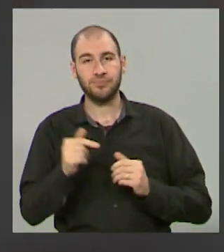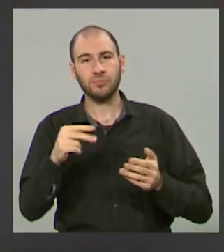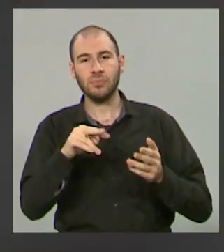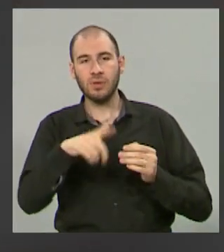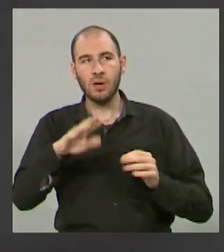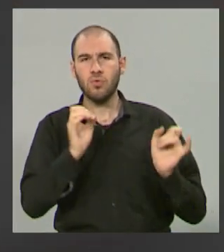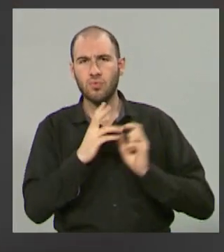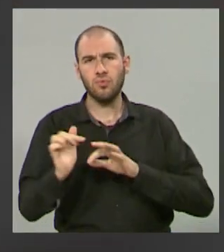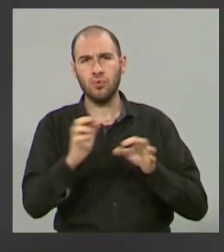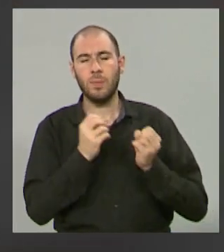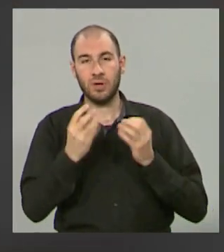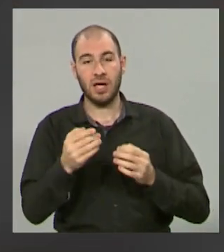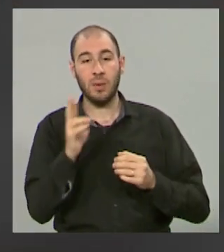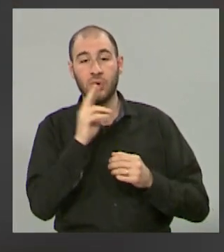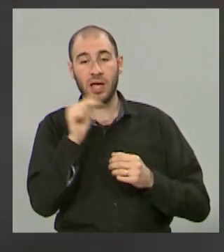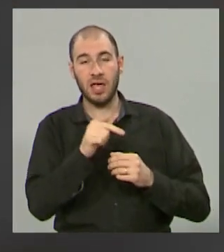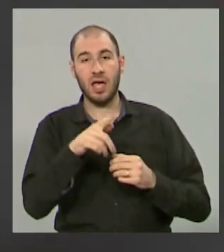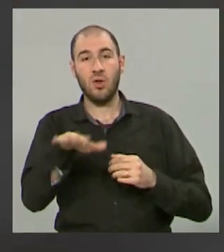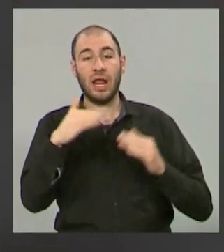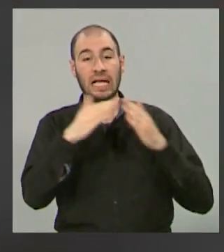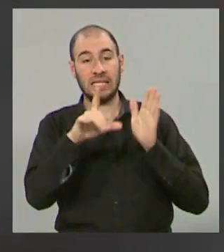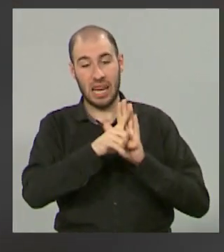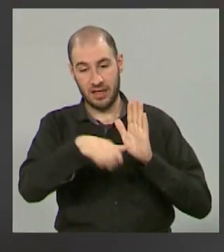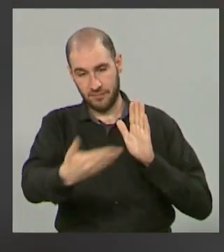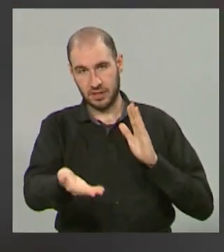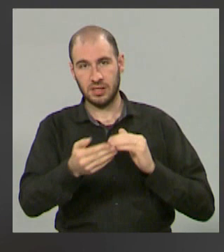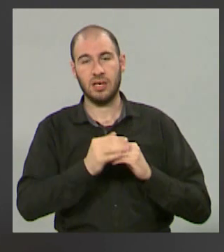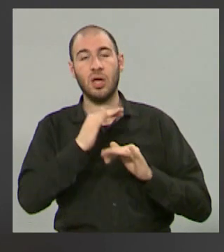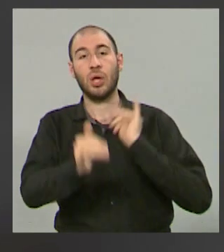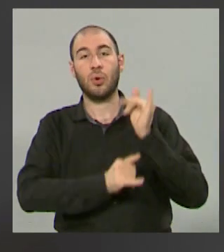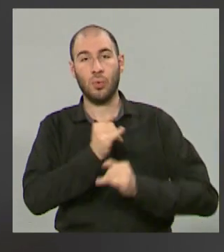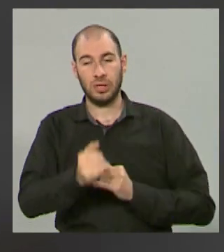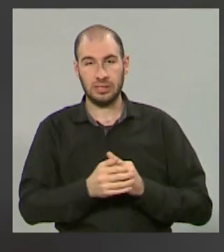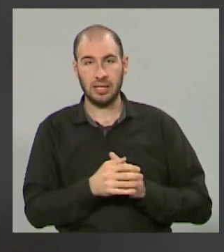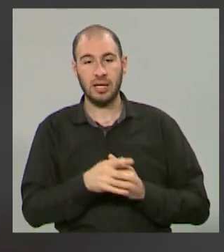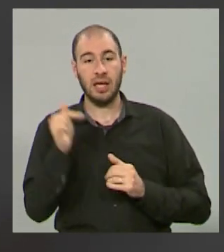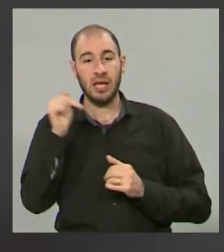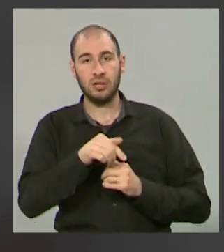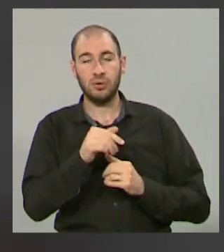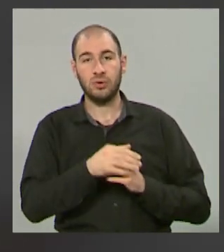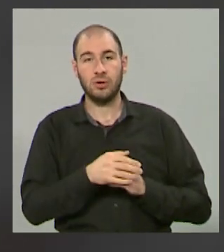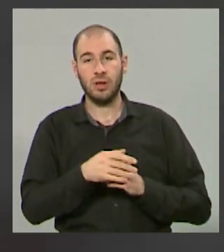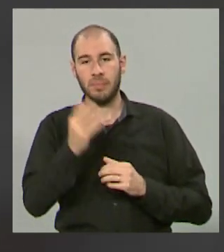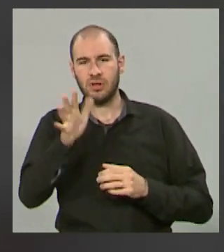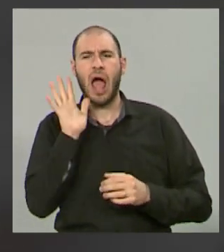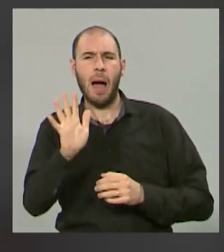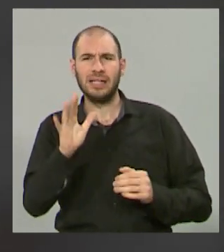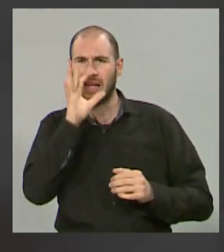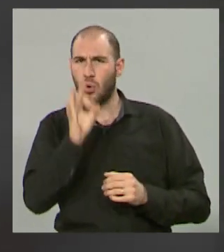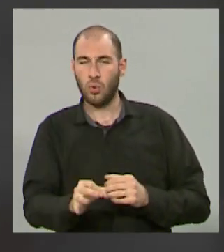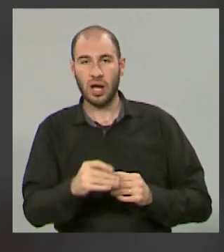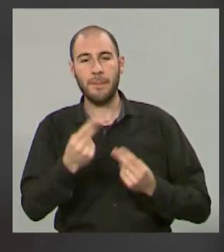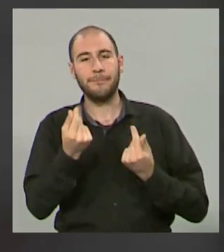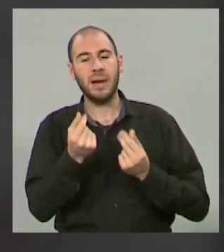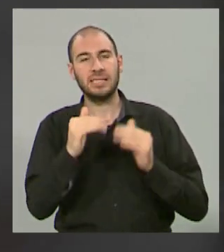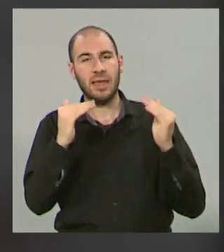consecuencias y polémicas porque ella en la puerta de la legislatura se expresó y dijo que nunca apretó a nadie, que los fondos para